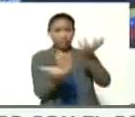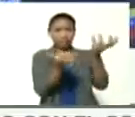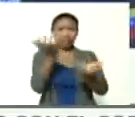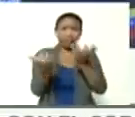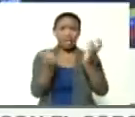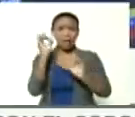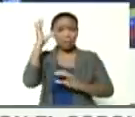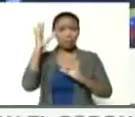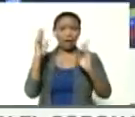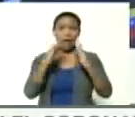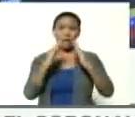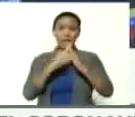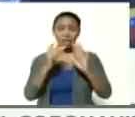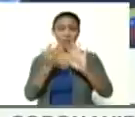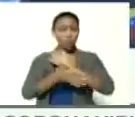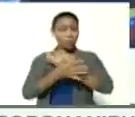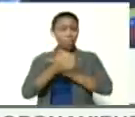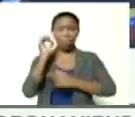había, bueno,